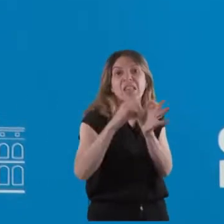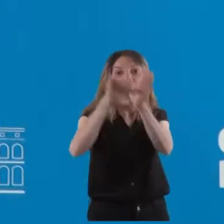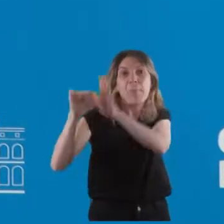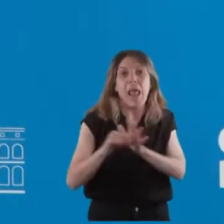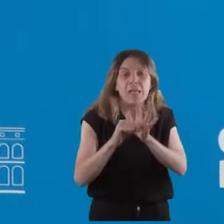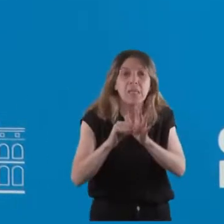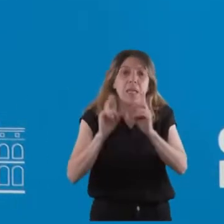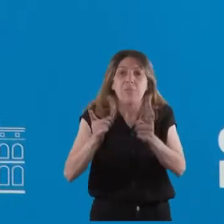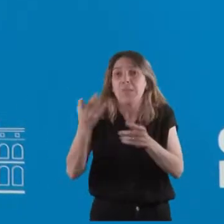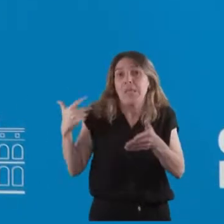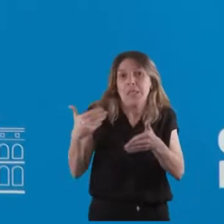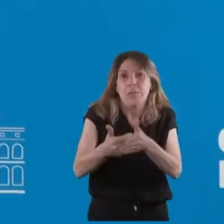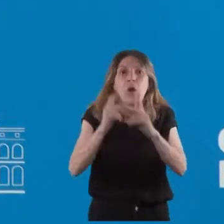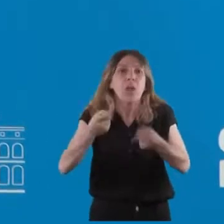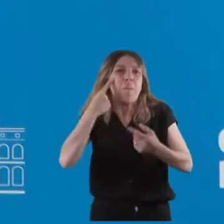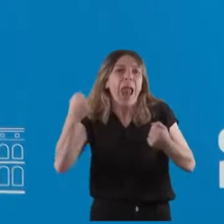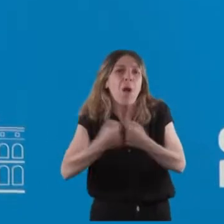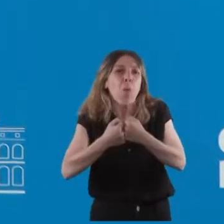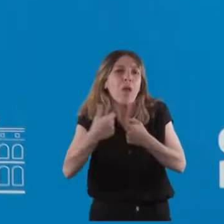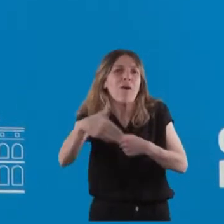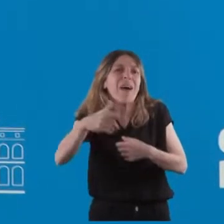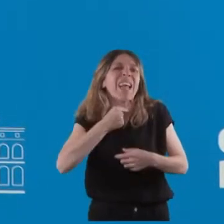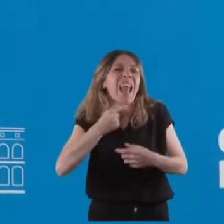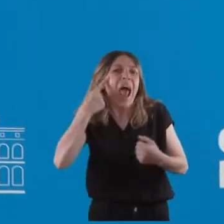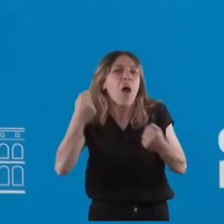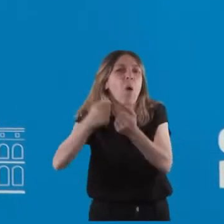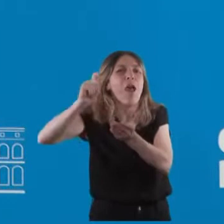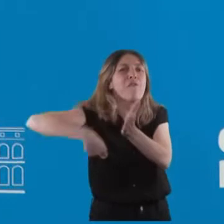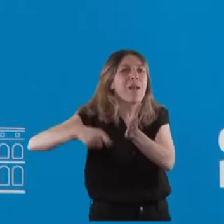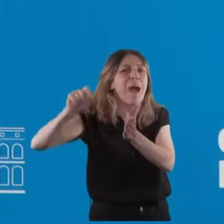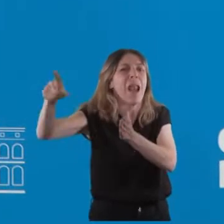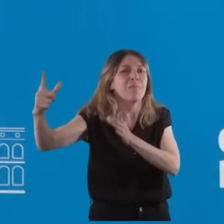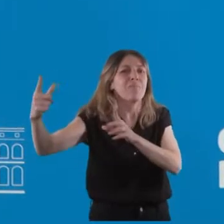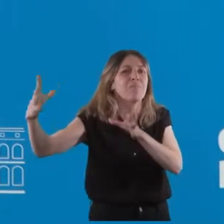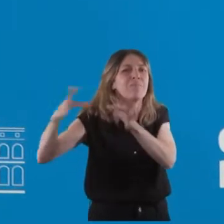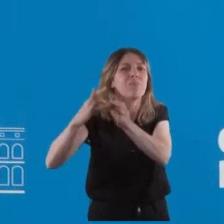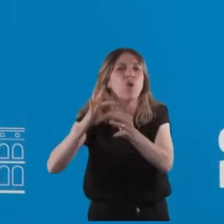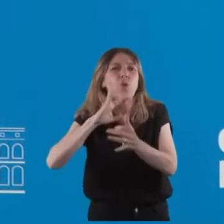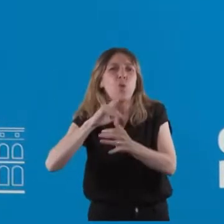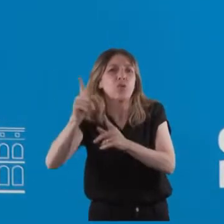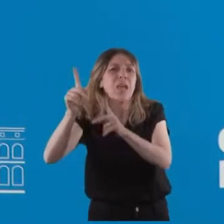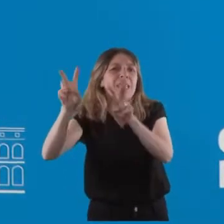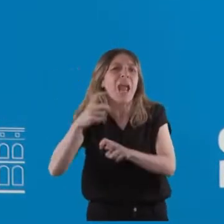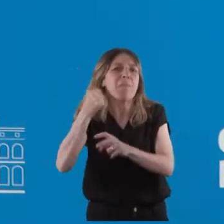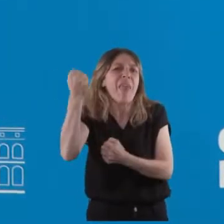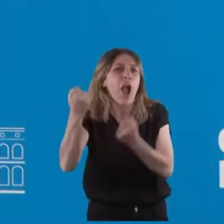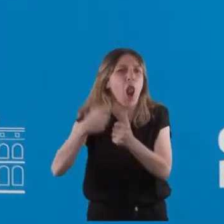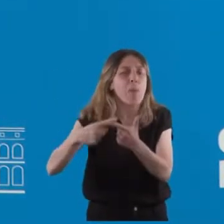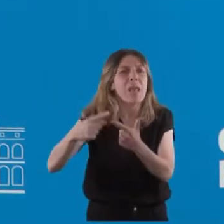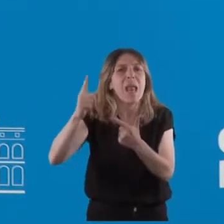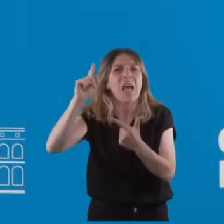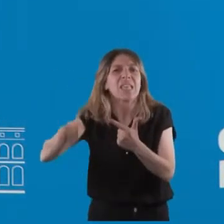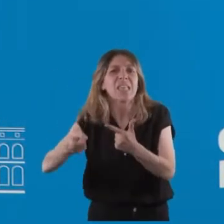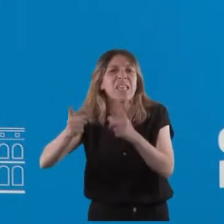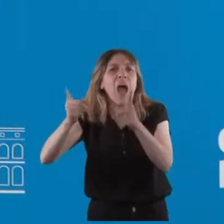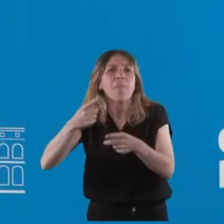momento y con los acuerdos que argentina quiere llevar adelante con rusia con respecto a temas económicos a la transferencia